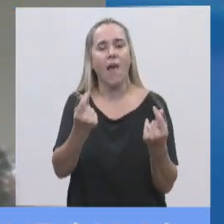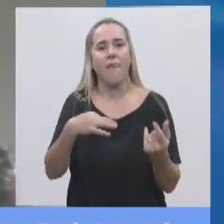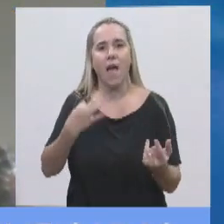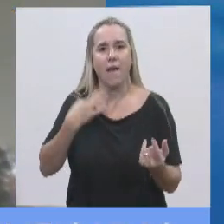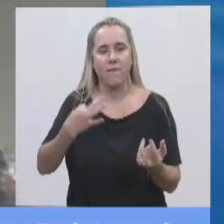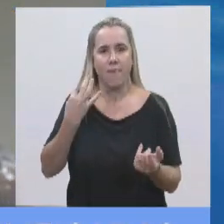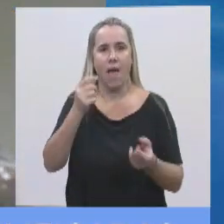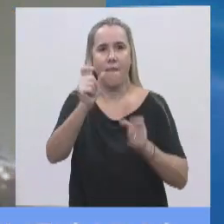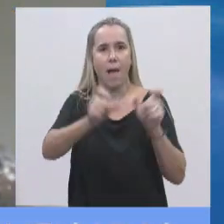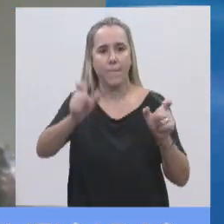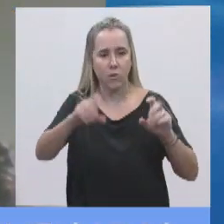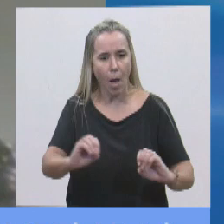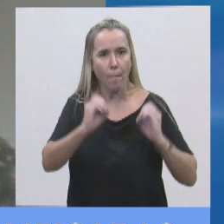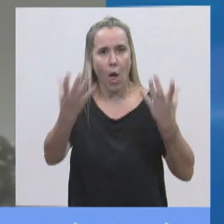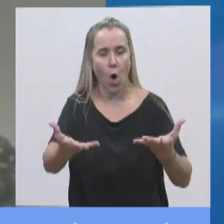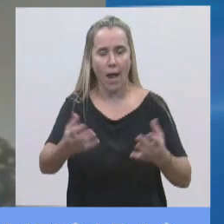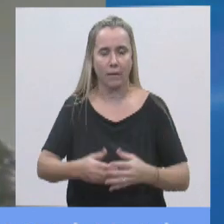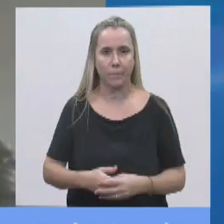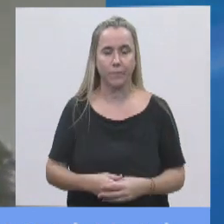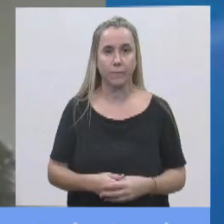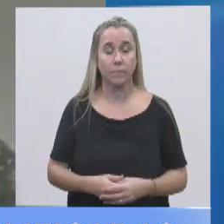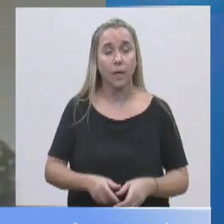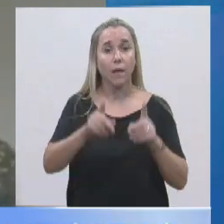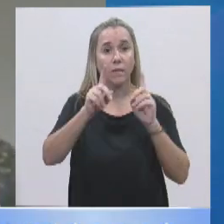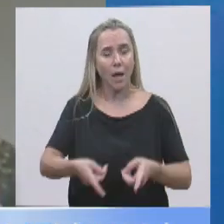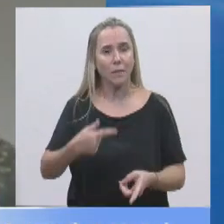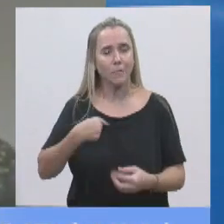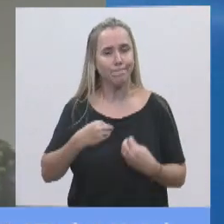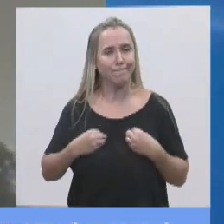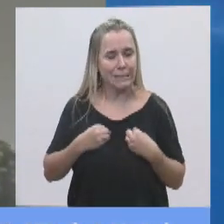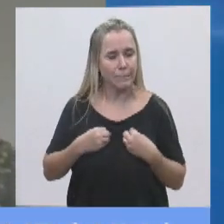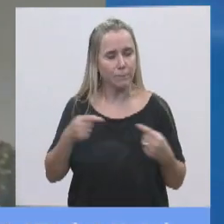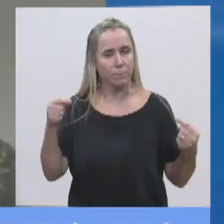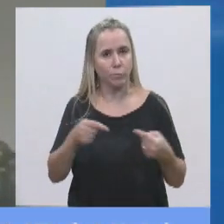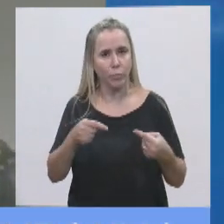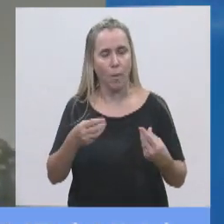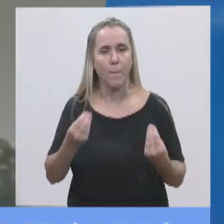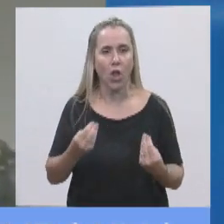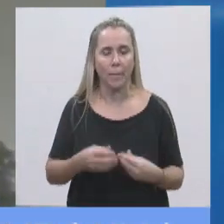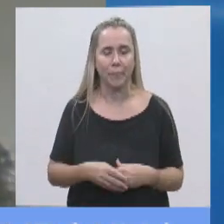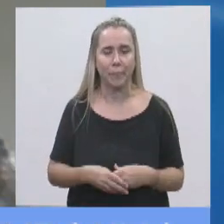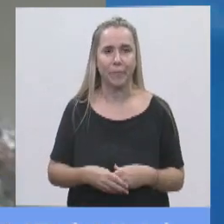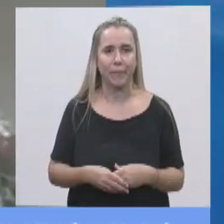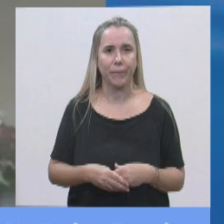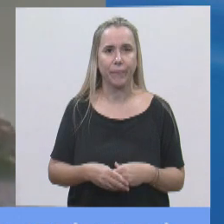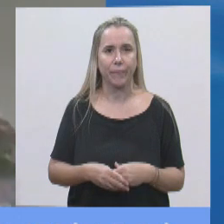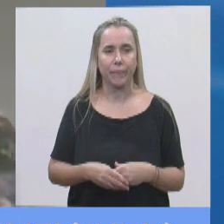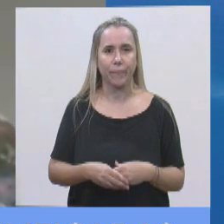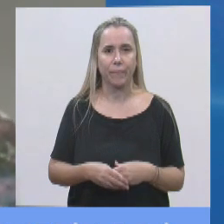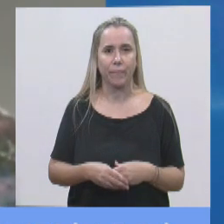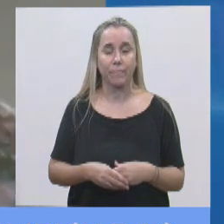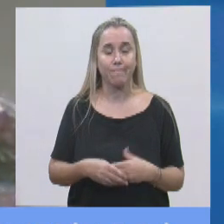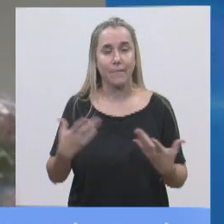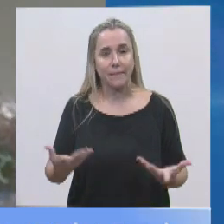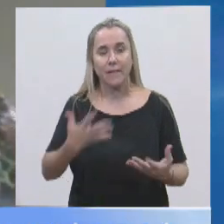vida a la gente. Pero también tengo sentimientos contrapuestos porque